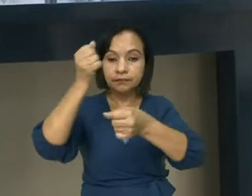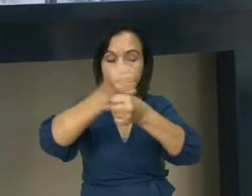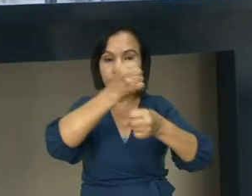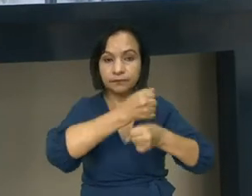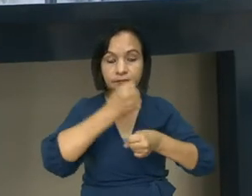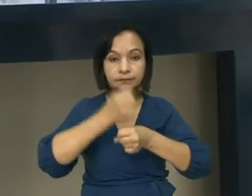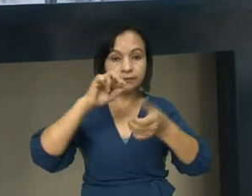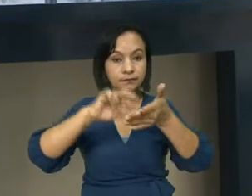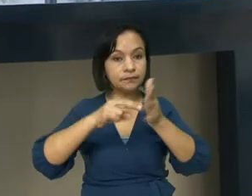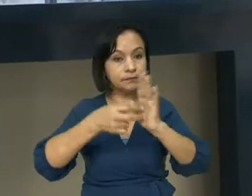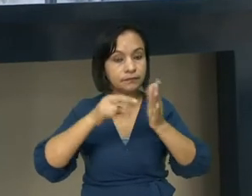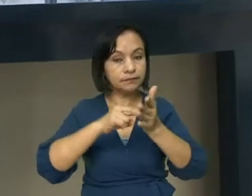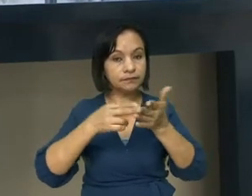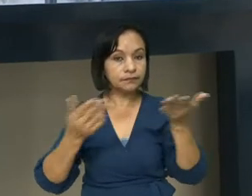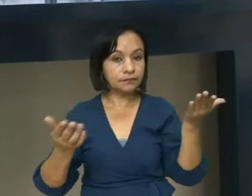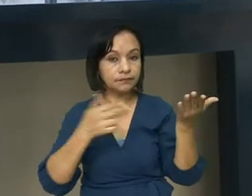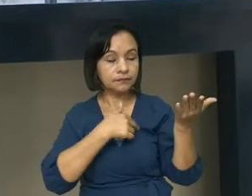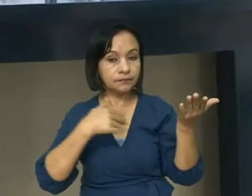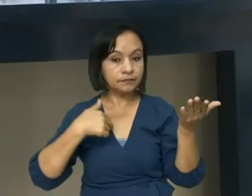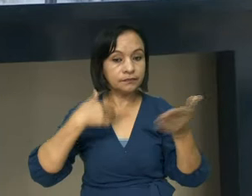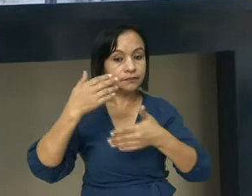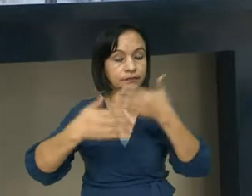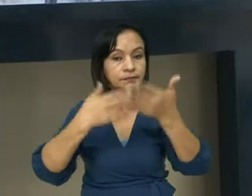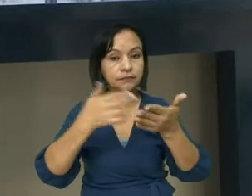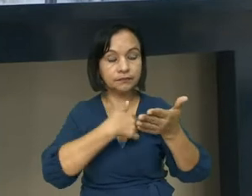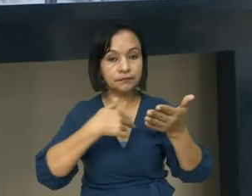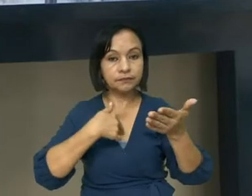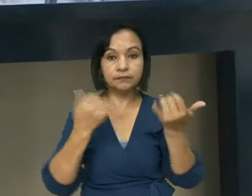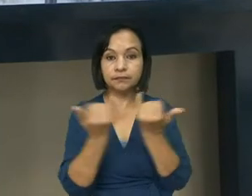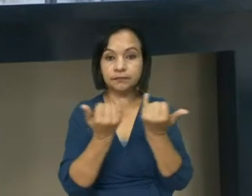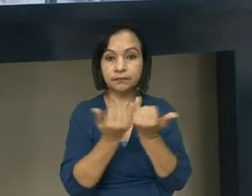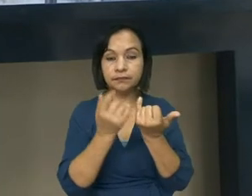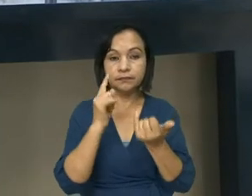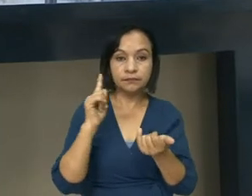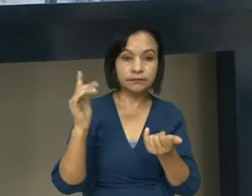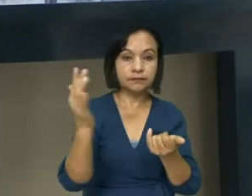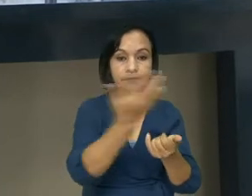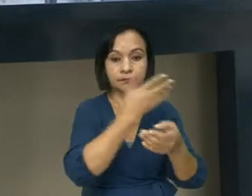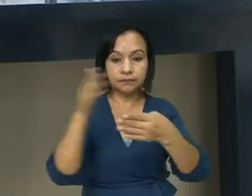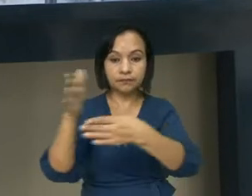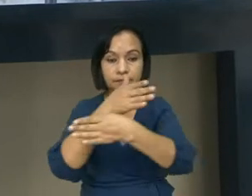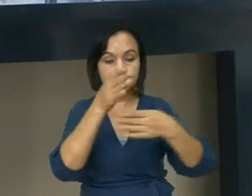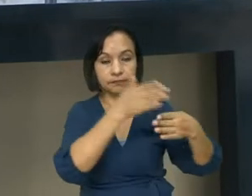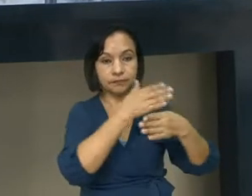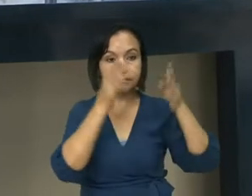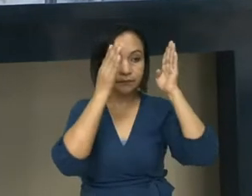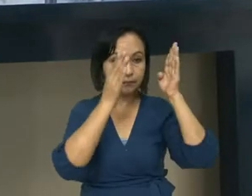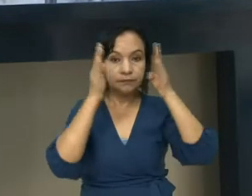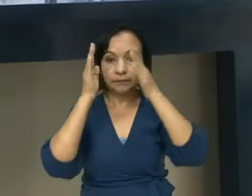incluyen a los que hasta antes del proceso revolucionario naturalmente habían sido excluidos de todos estos accesos. Así es, a servicios.